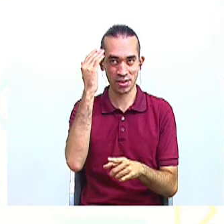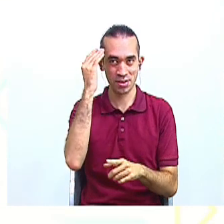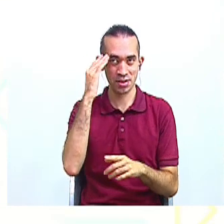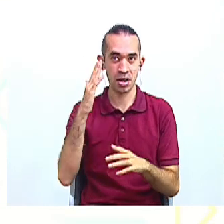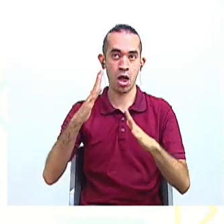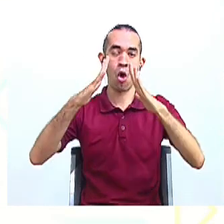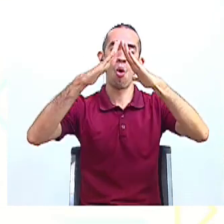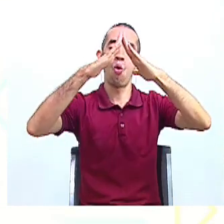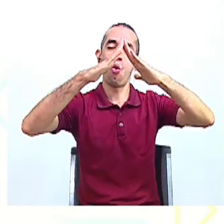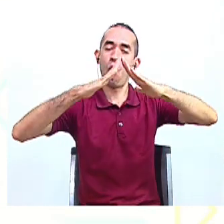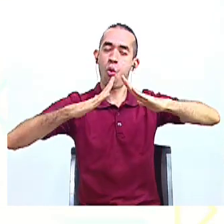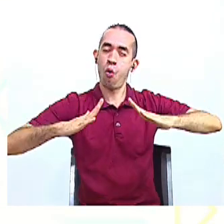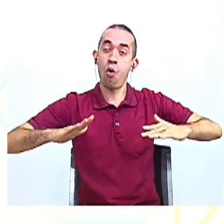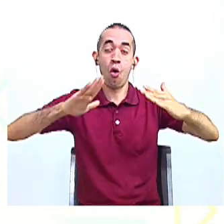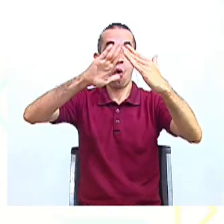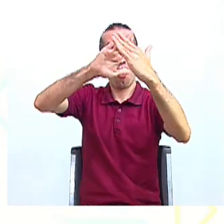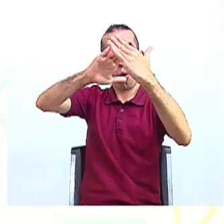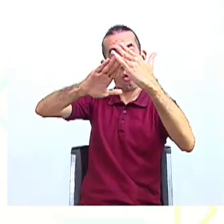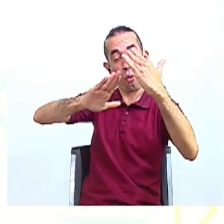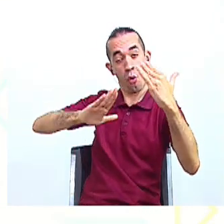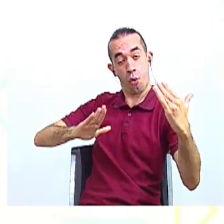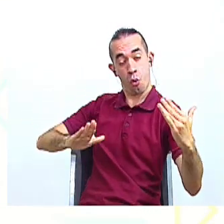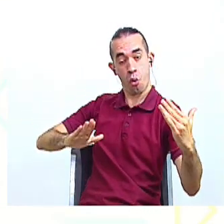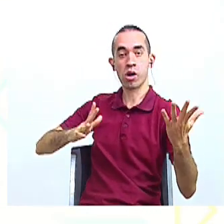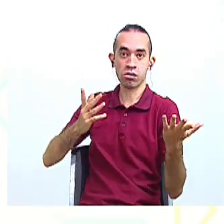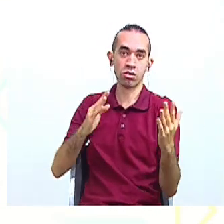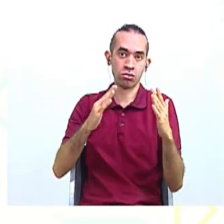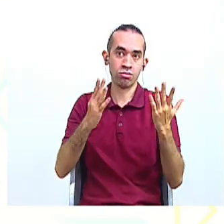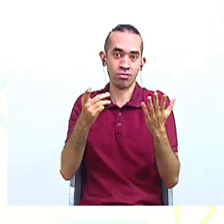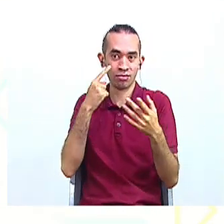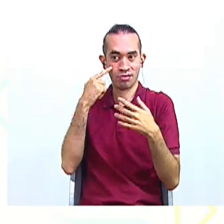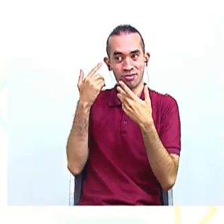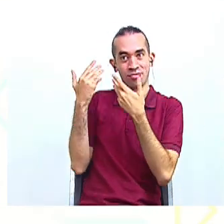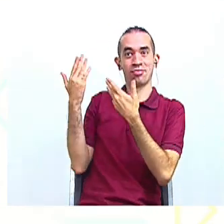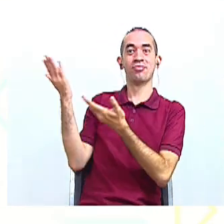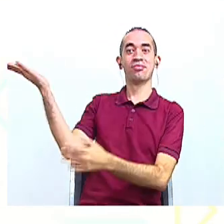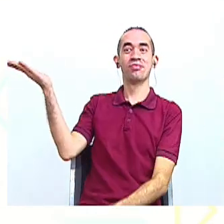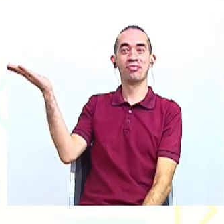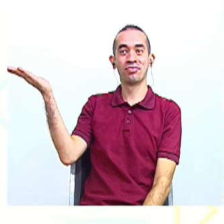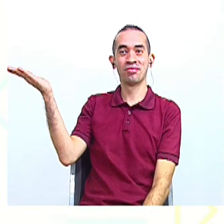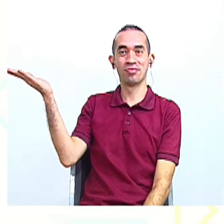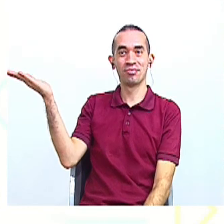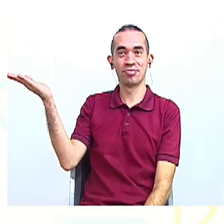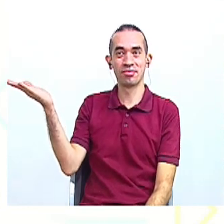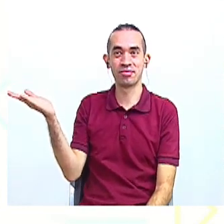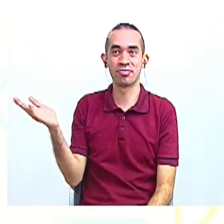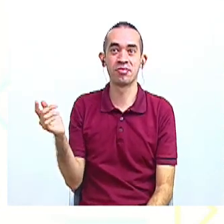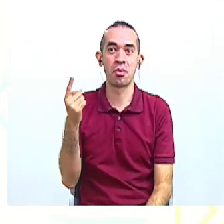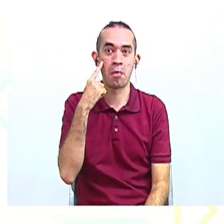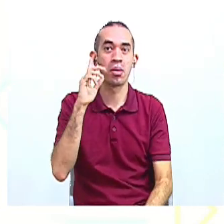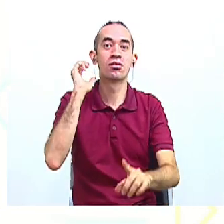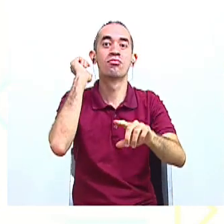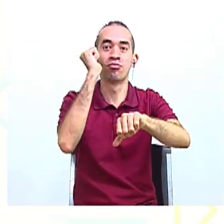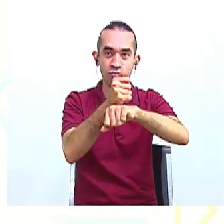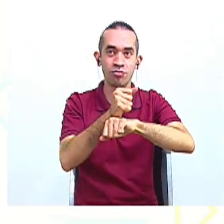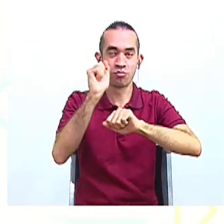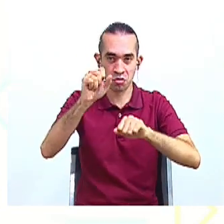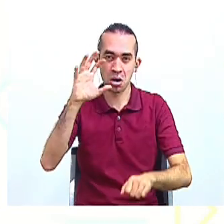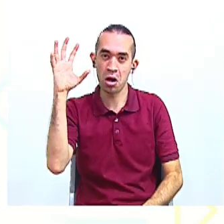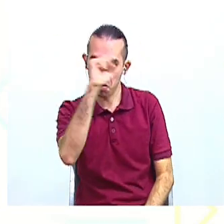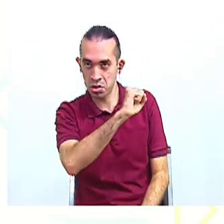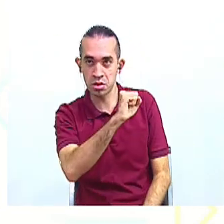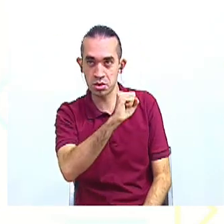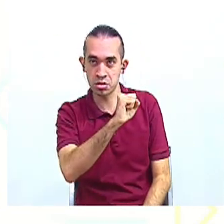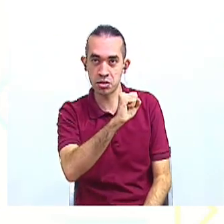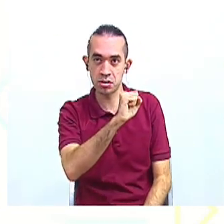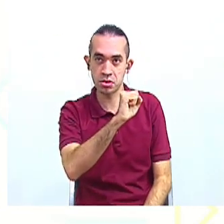Esa figura corresponde a una pirámide. Inclusive, podemos en ella observar